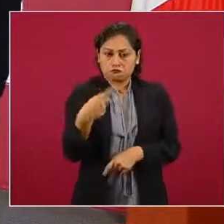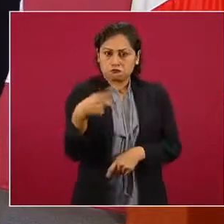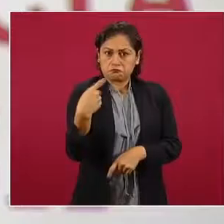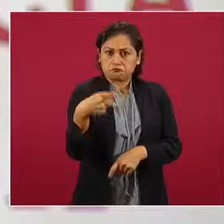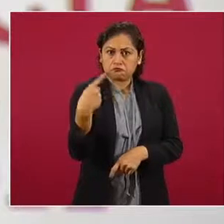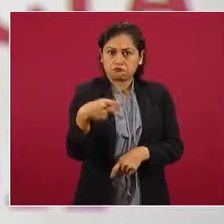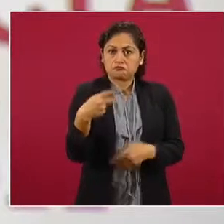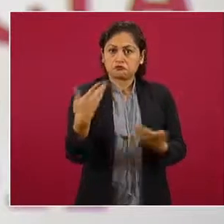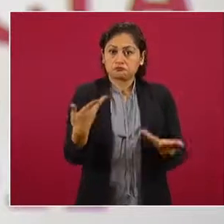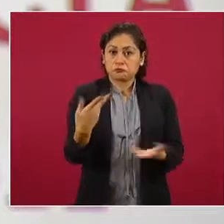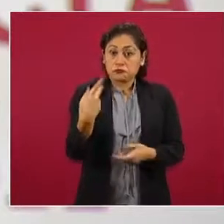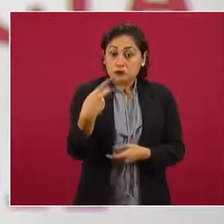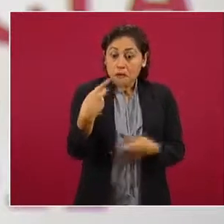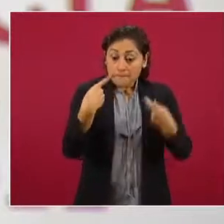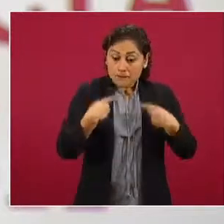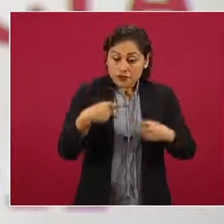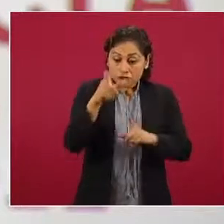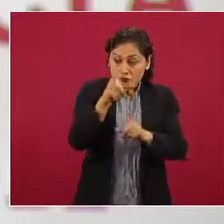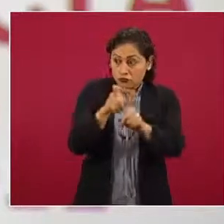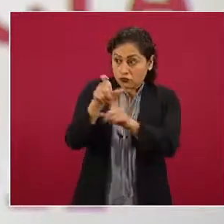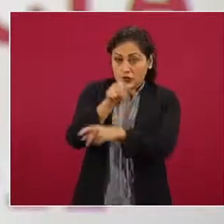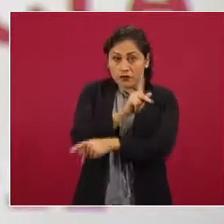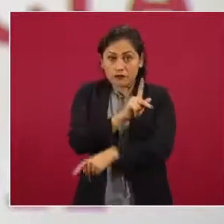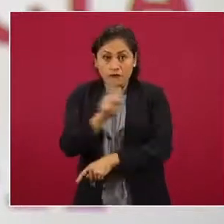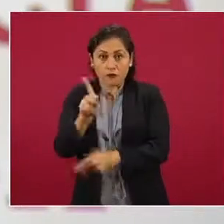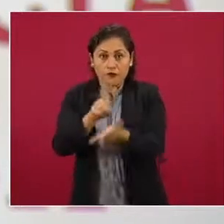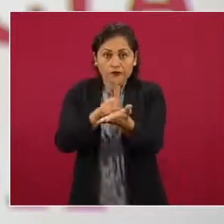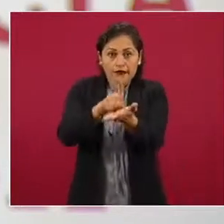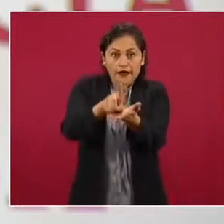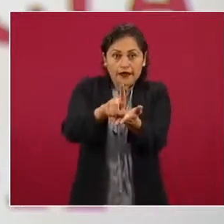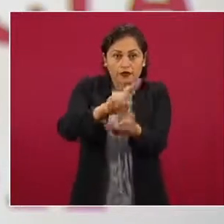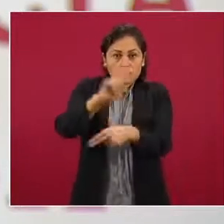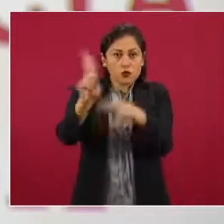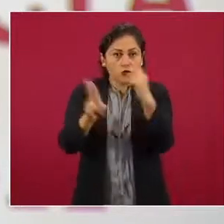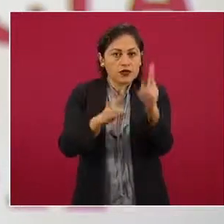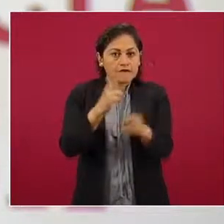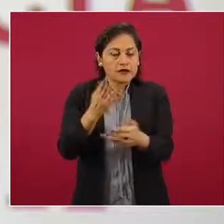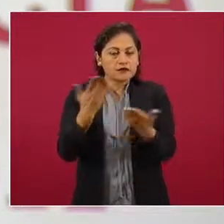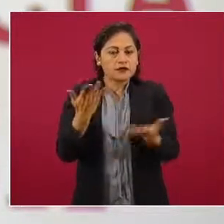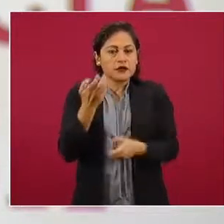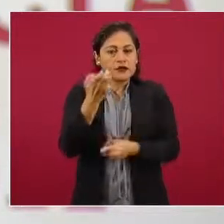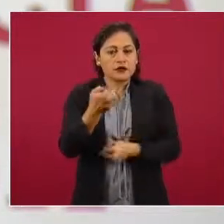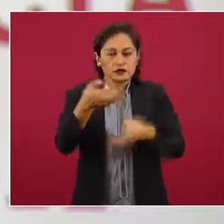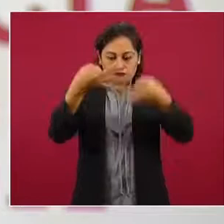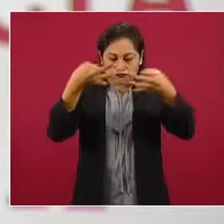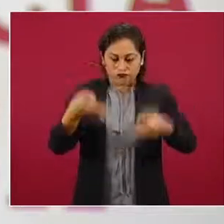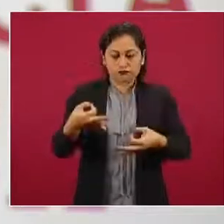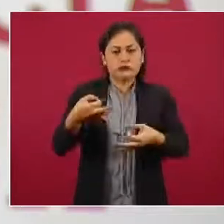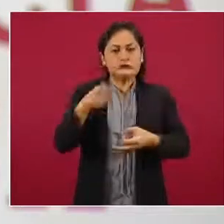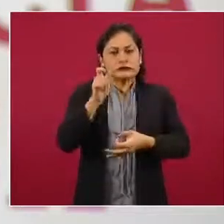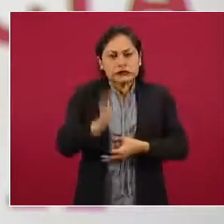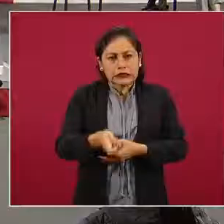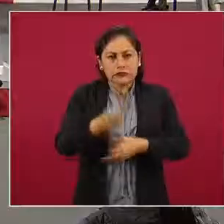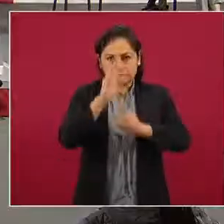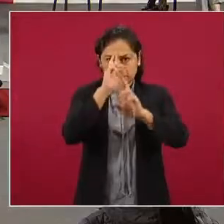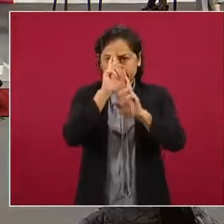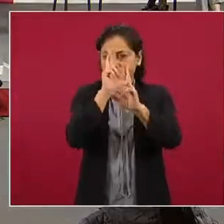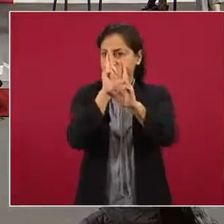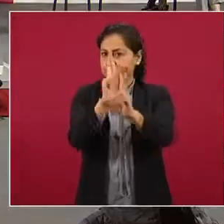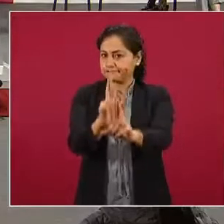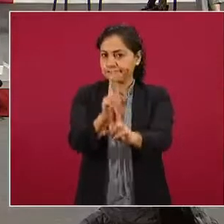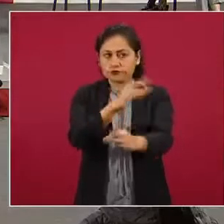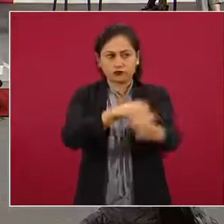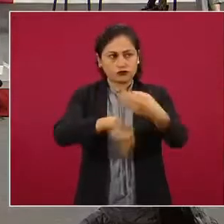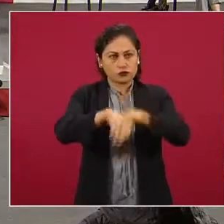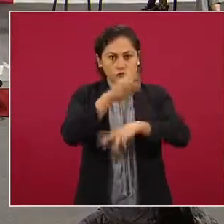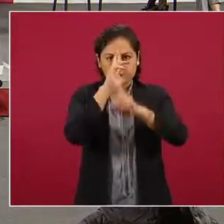de derechos universales. Es también lo que lo hace merecedor del respeto de los demás. Nada ni